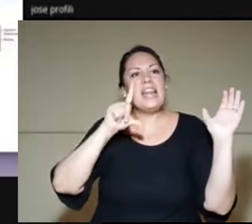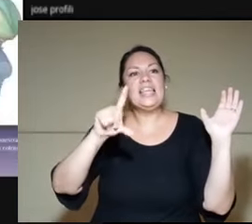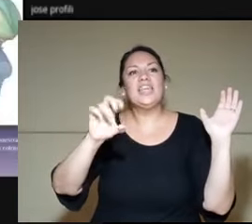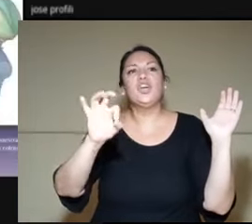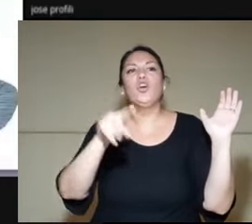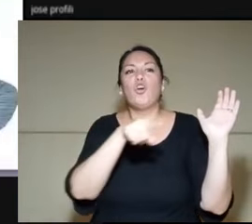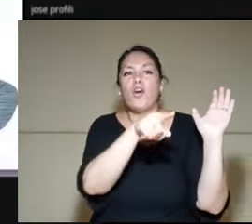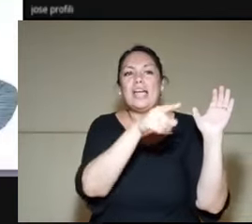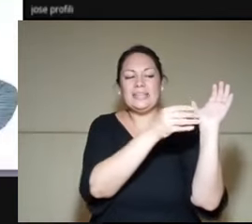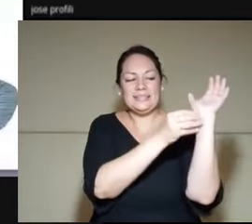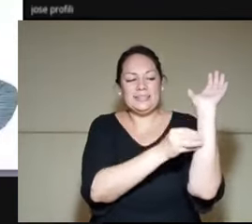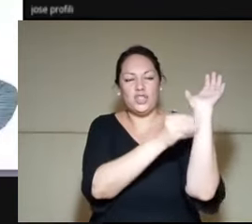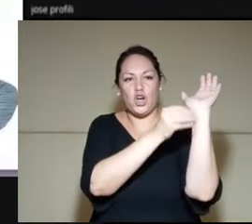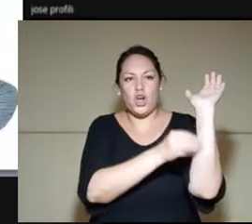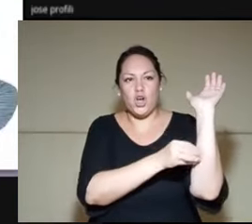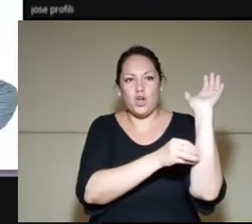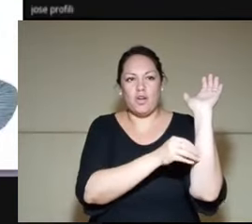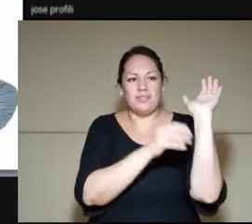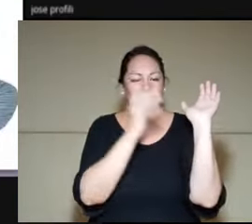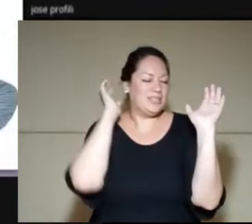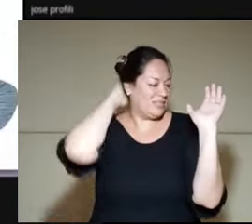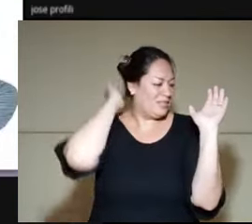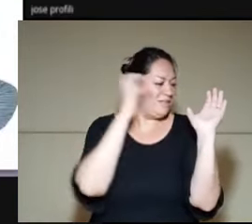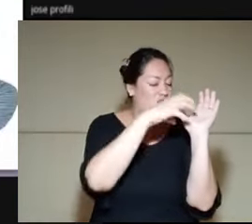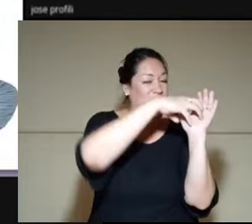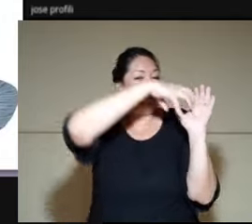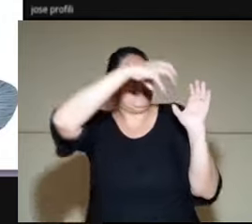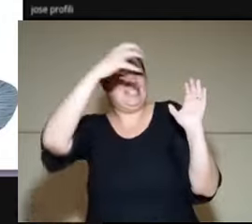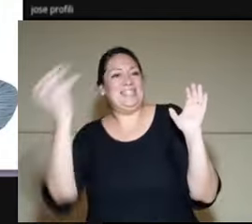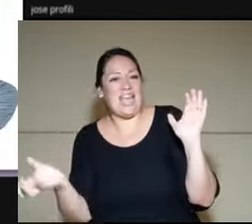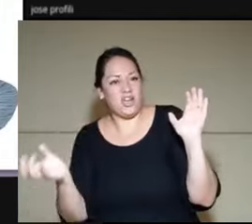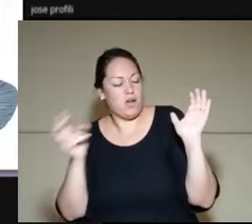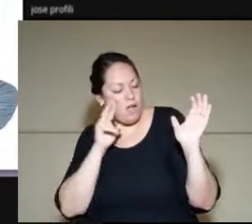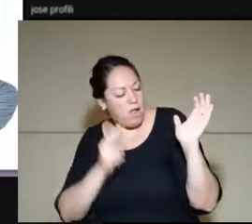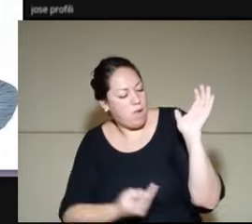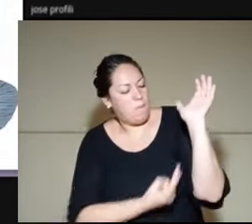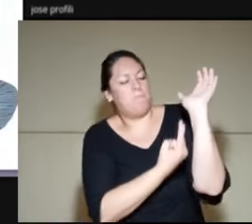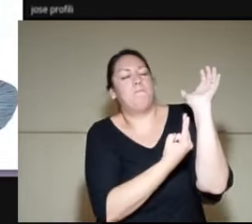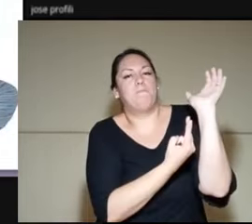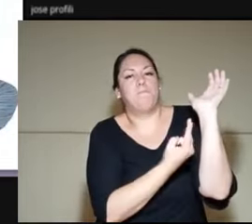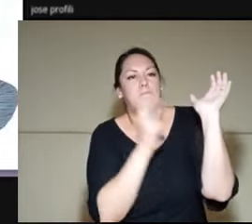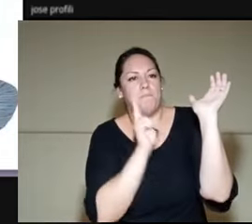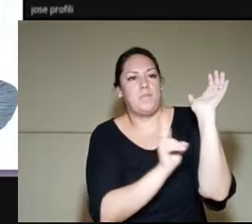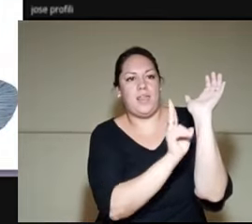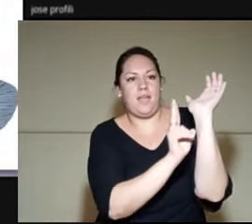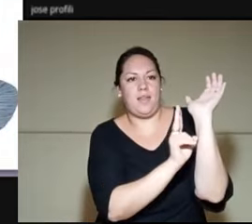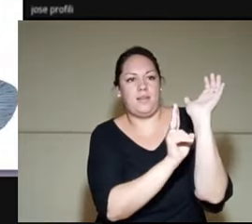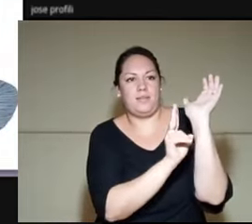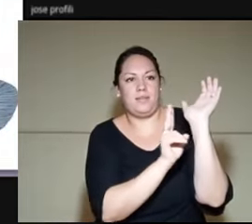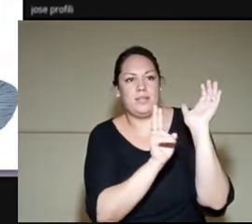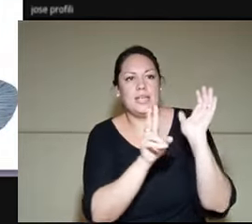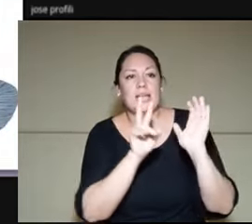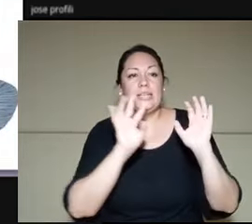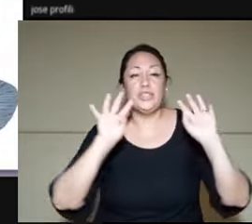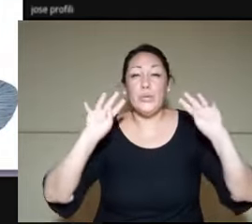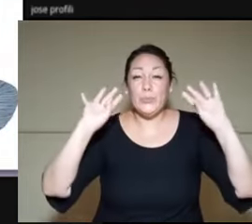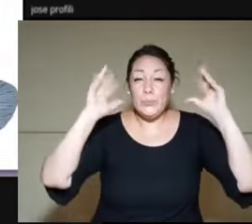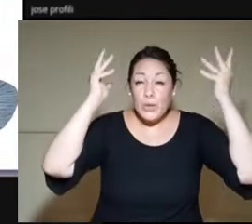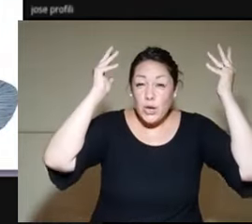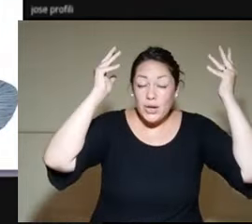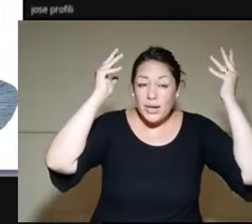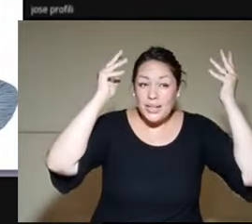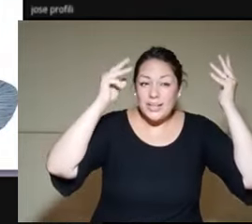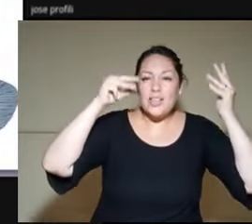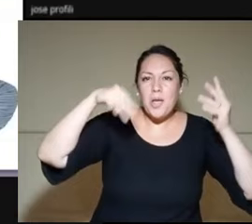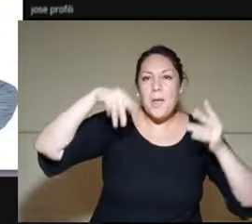Es esto que estoy viendo yo acá. Yo saco el cerebelo y voy a ver por debajo el tronco encefálico. ¿Ven? Alcanzan a ver